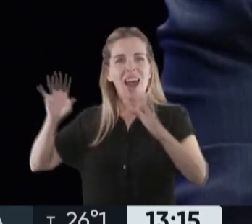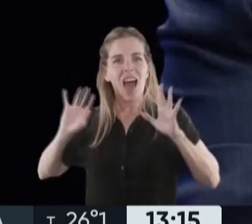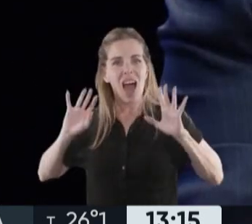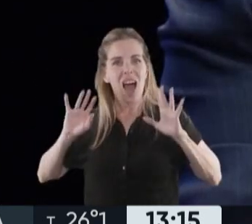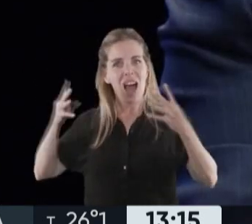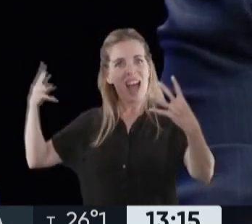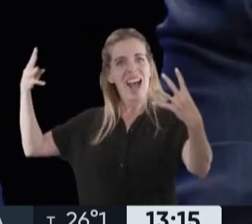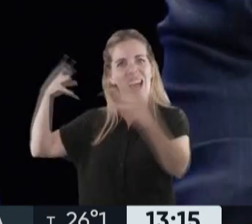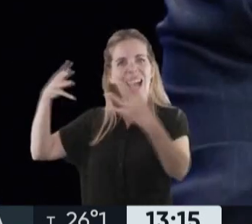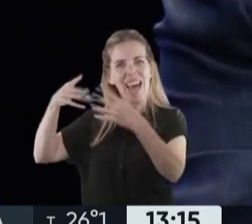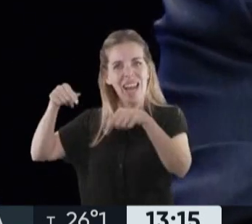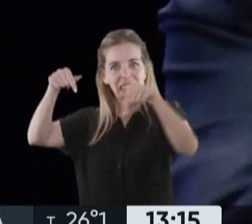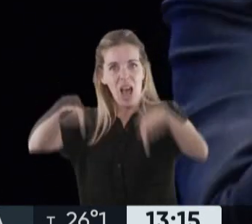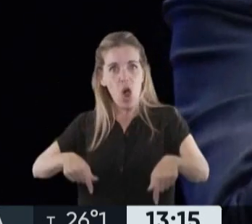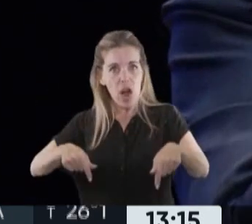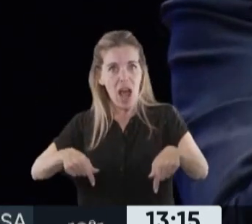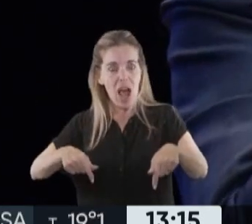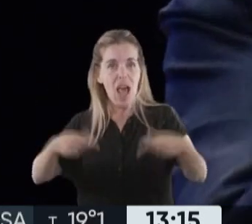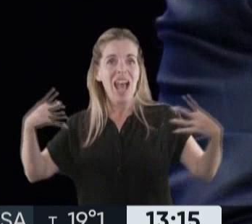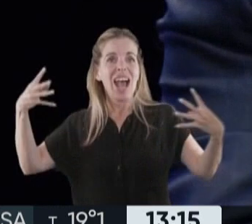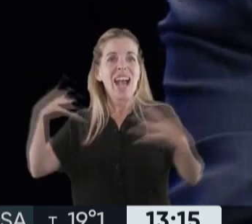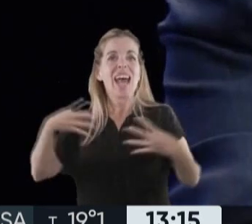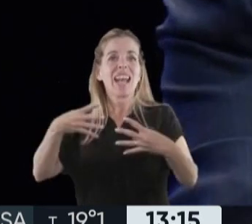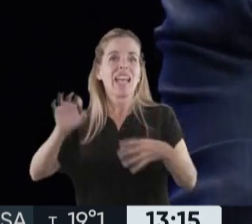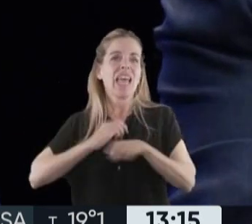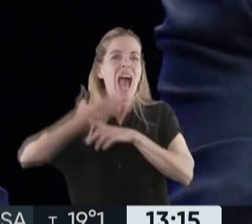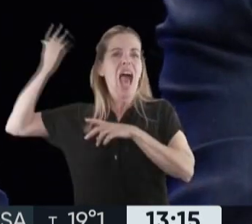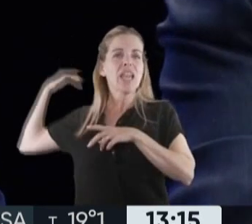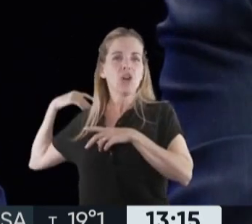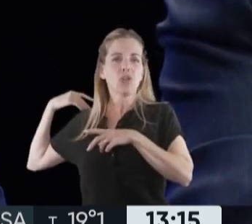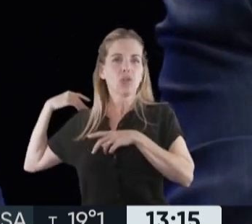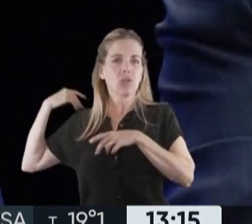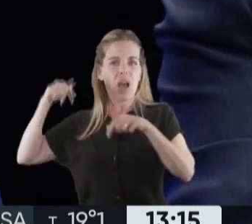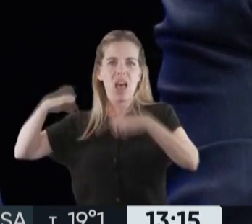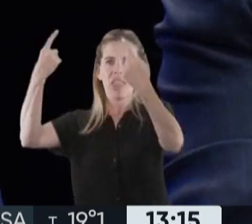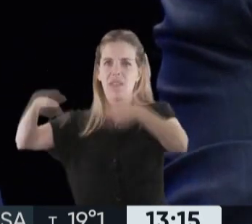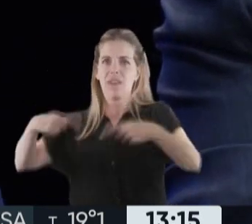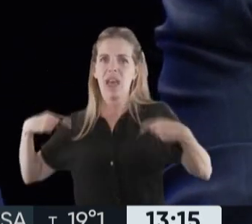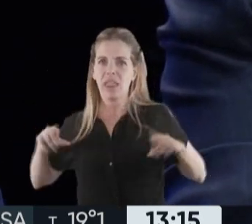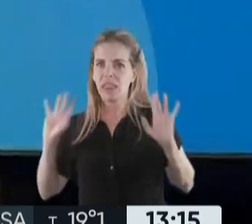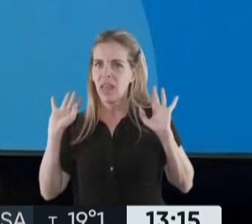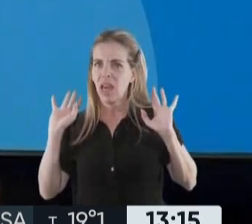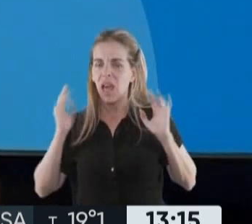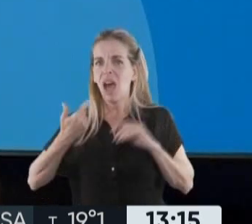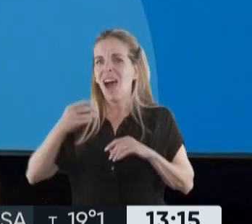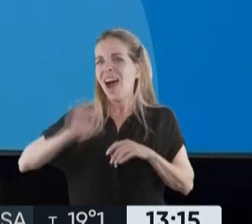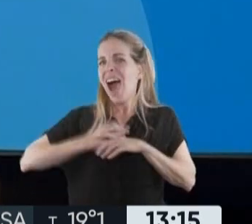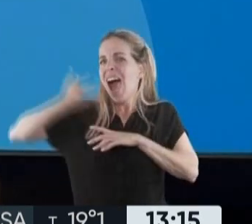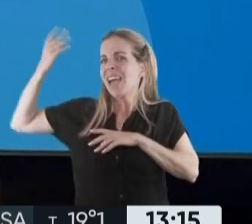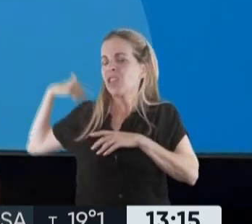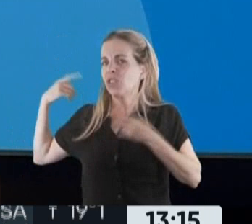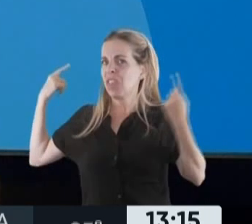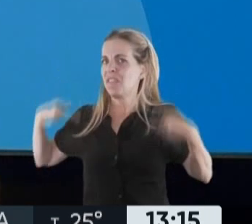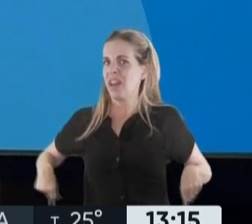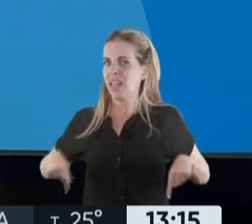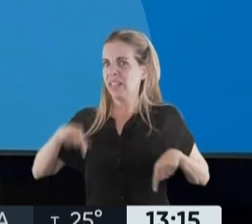presente no son las guerras que conocimos, donde había un teatro de operaciones, donde se disparaban balas.